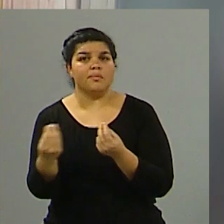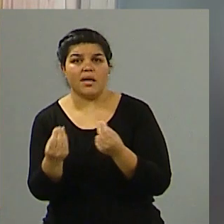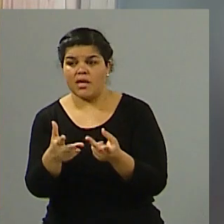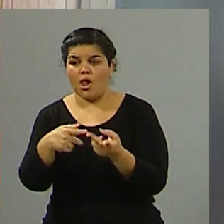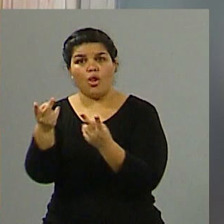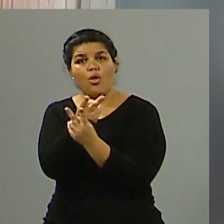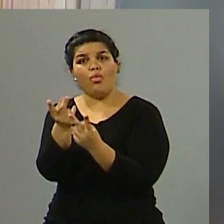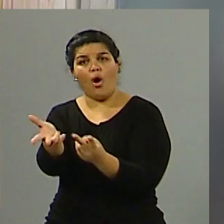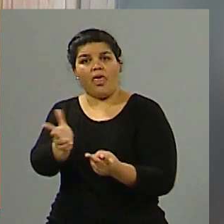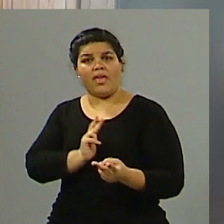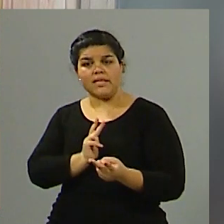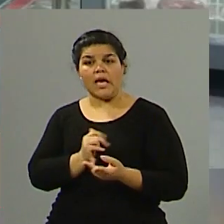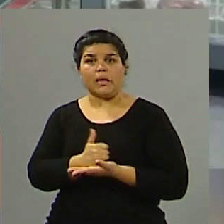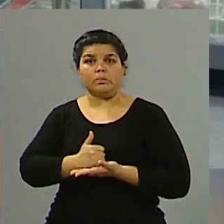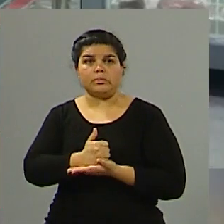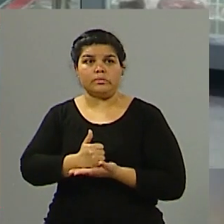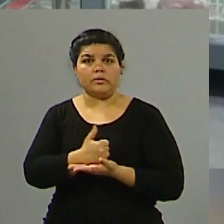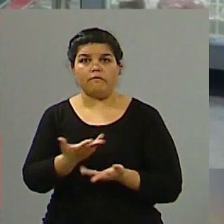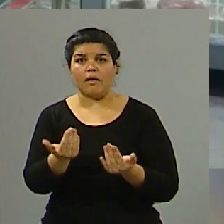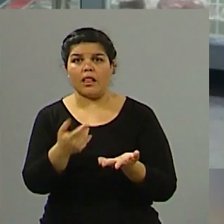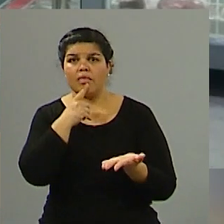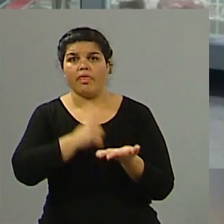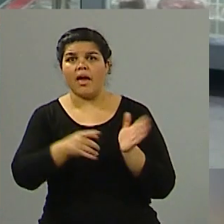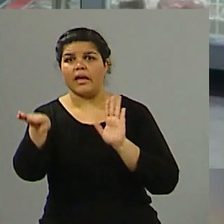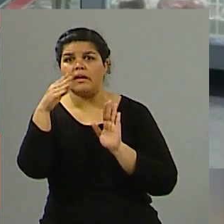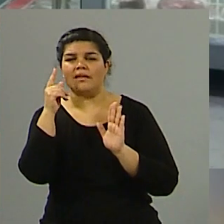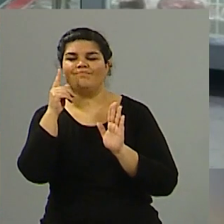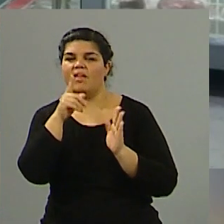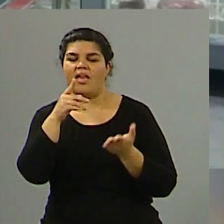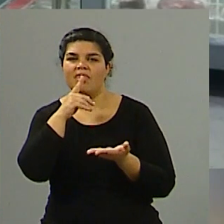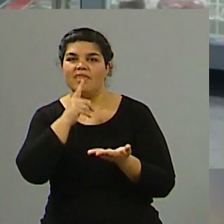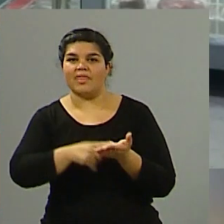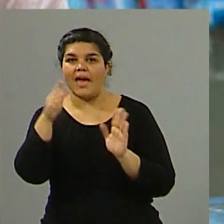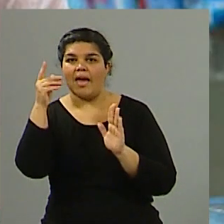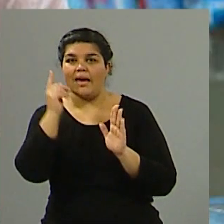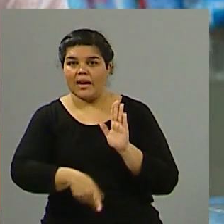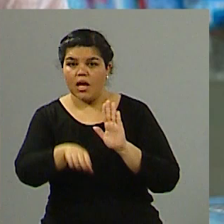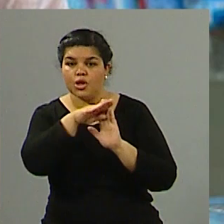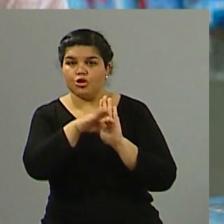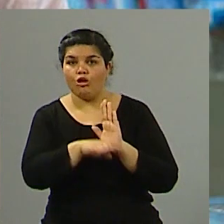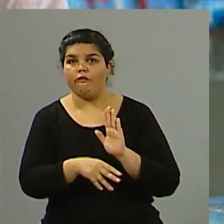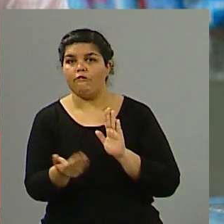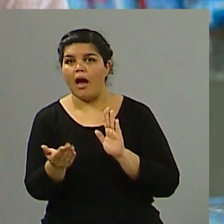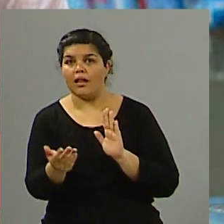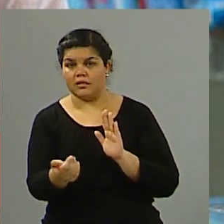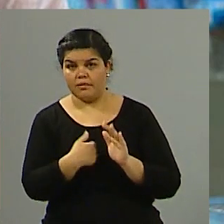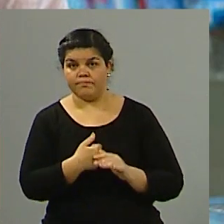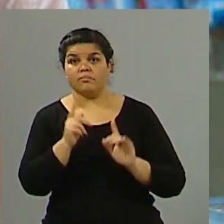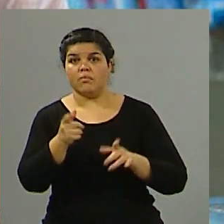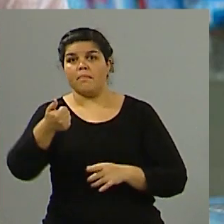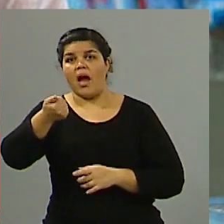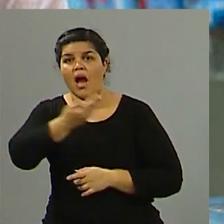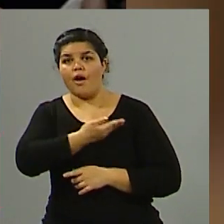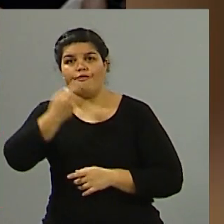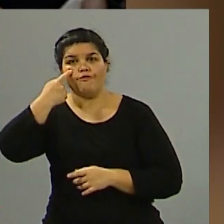se transita esto. Aún, digamos, todavía falta, creo que, una resolución de la AFIP para saber cómo se los va a descontar. O